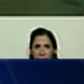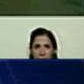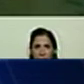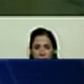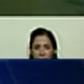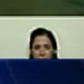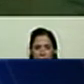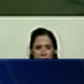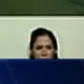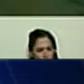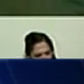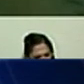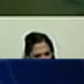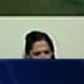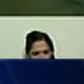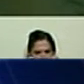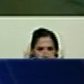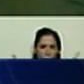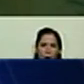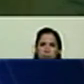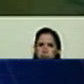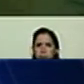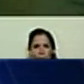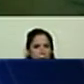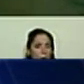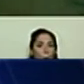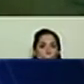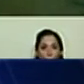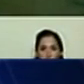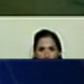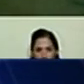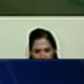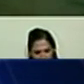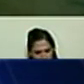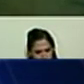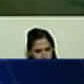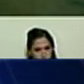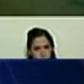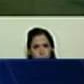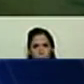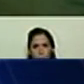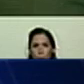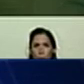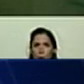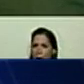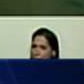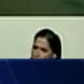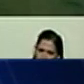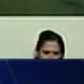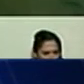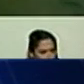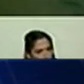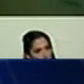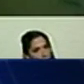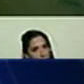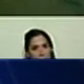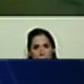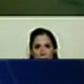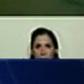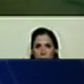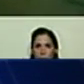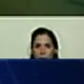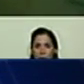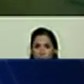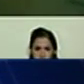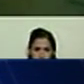la atención a nosotros, los hombres de uniforme, que somos también el pueblo de Venezuela, que nos duele a